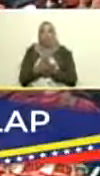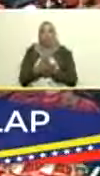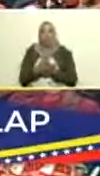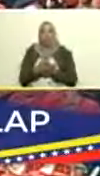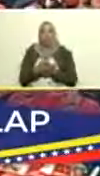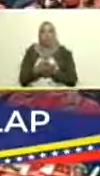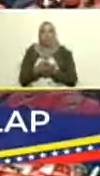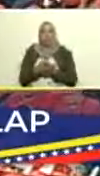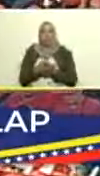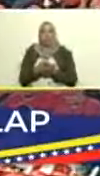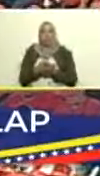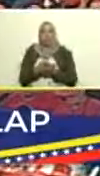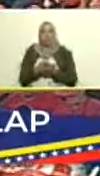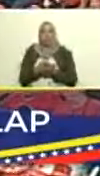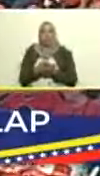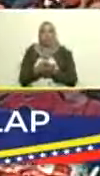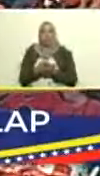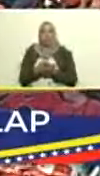Como dijo